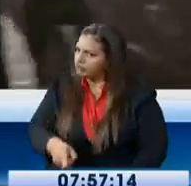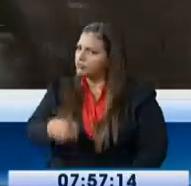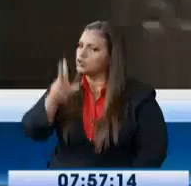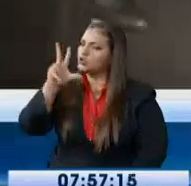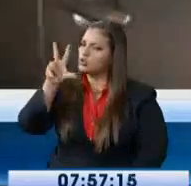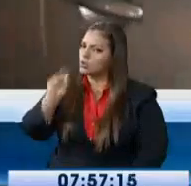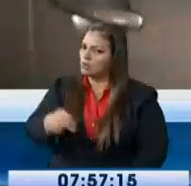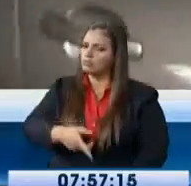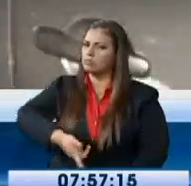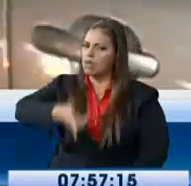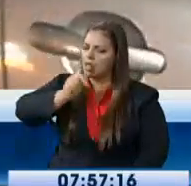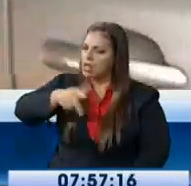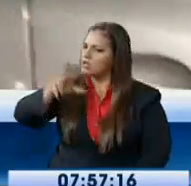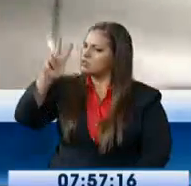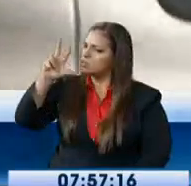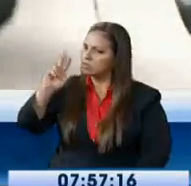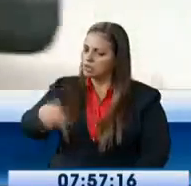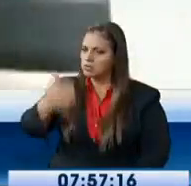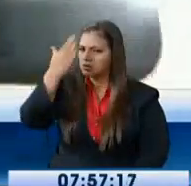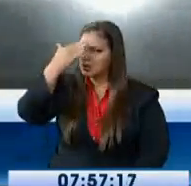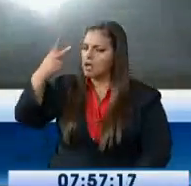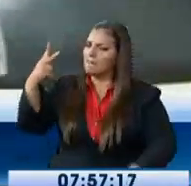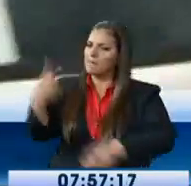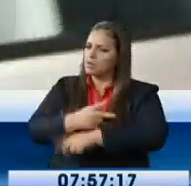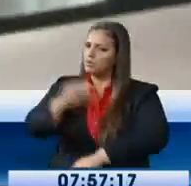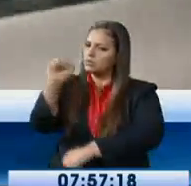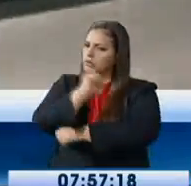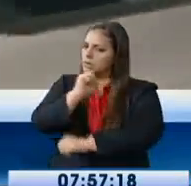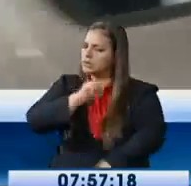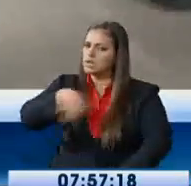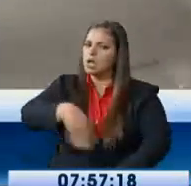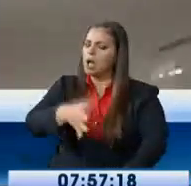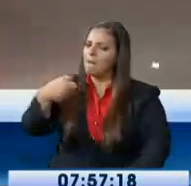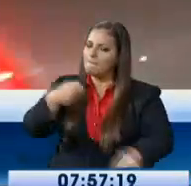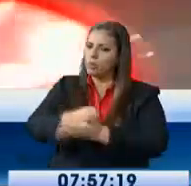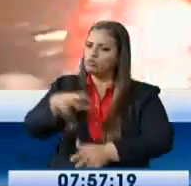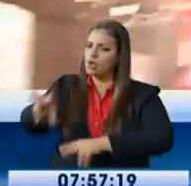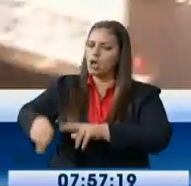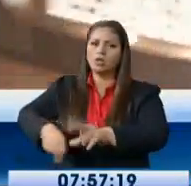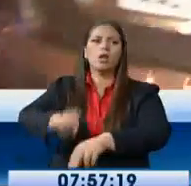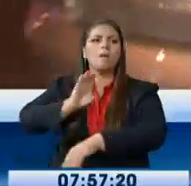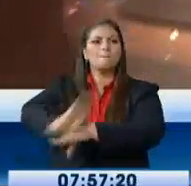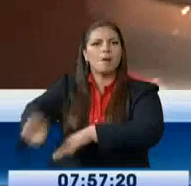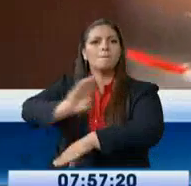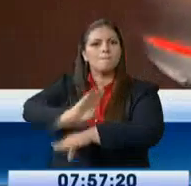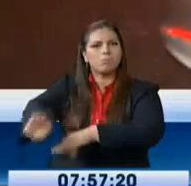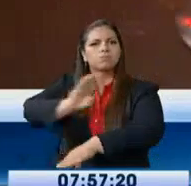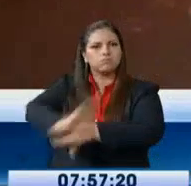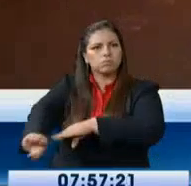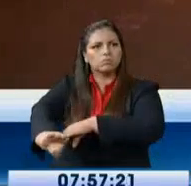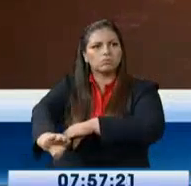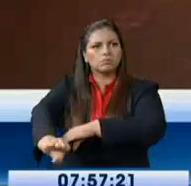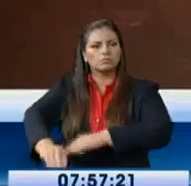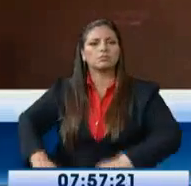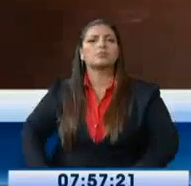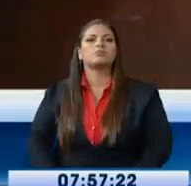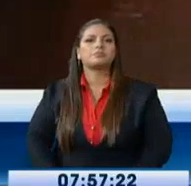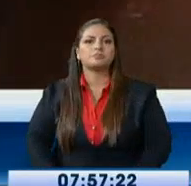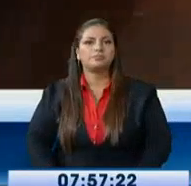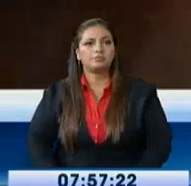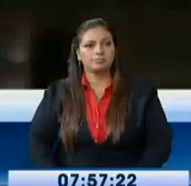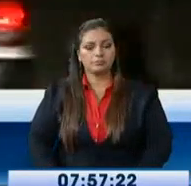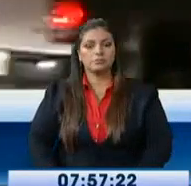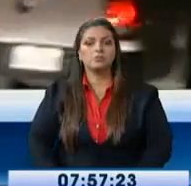CTE, Luis Lalama, explica el porqué y condiciones. Un conductor que al momento que se le hace la prueba de alcotex y